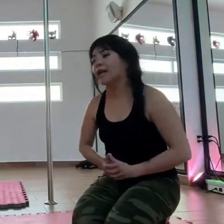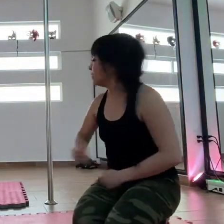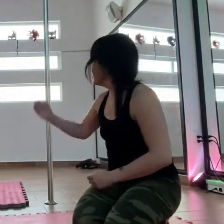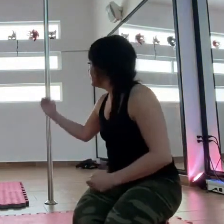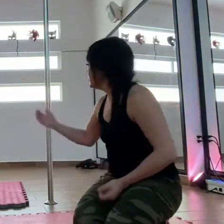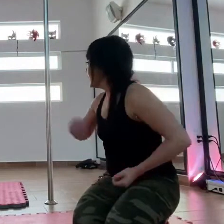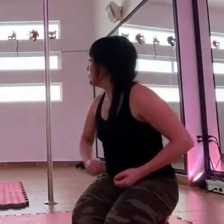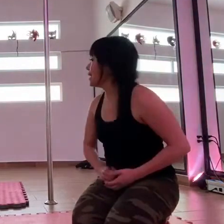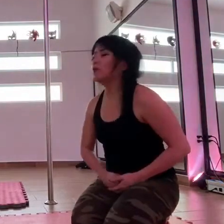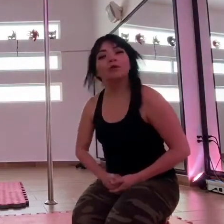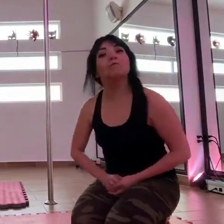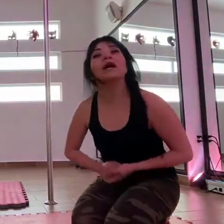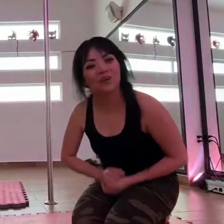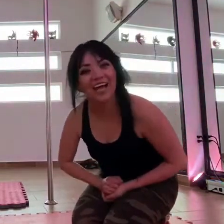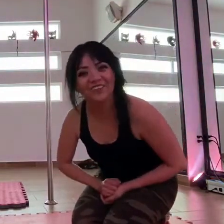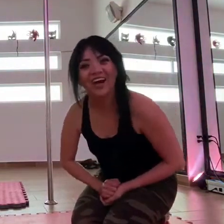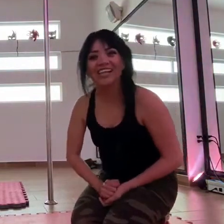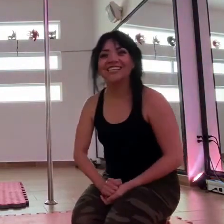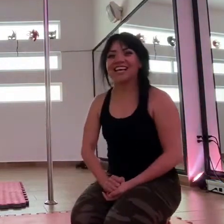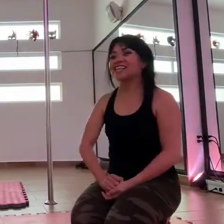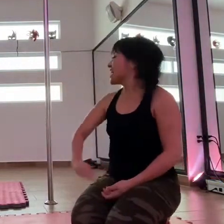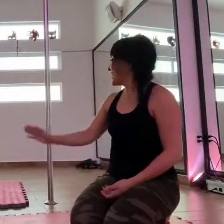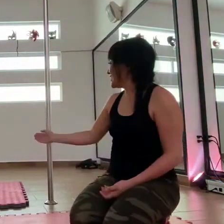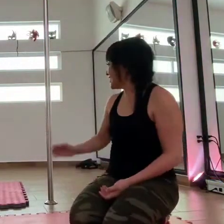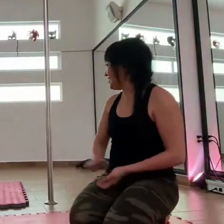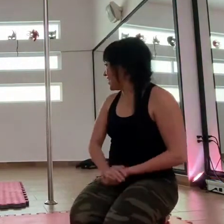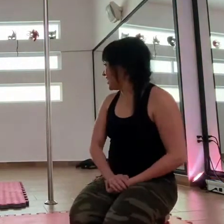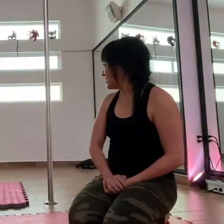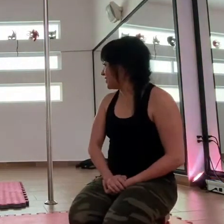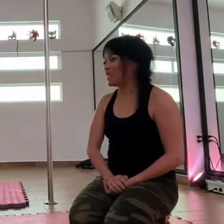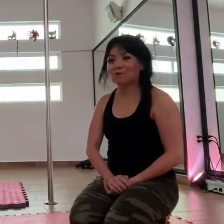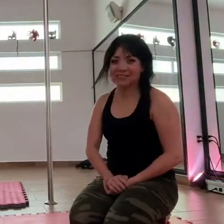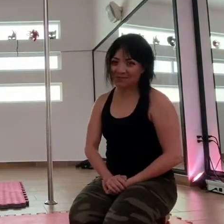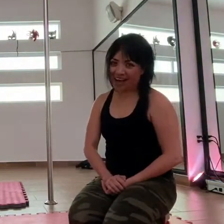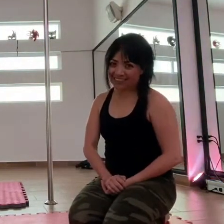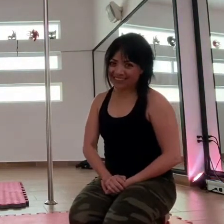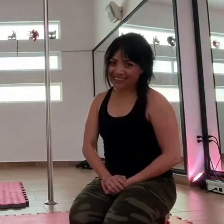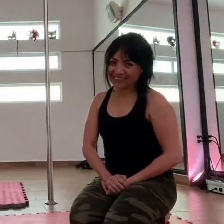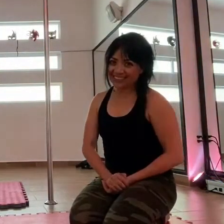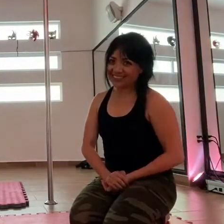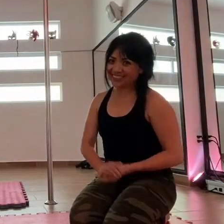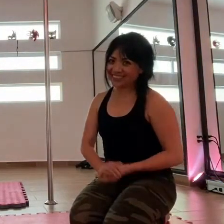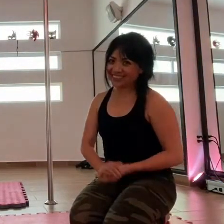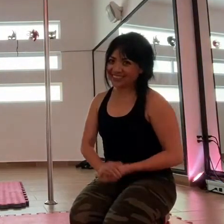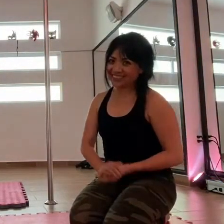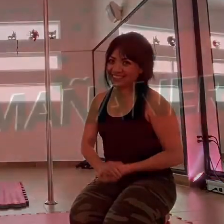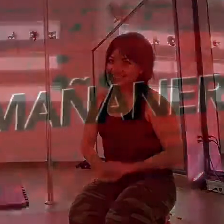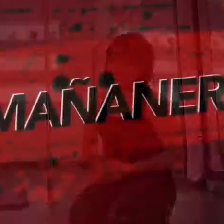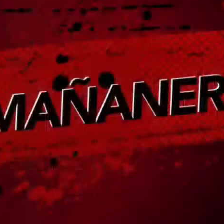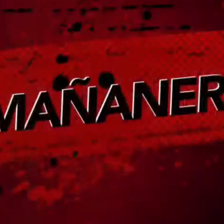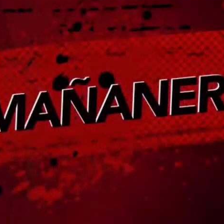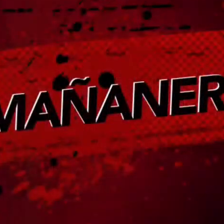vamos a ir, ¿qué? Mejorando, así es. Gracias, América, nos vemos la próxima.